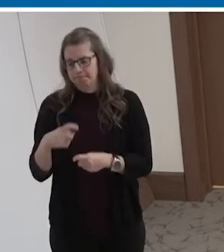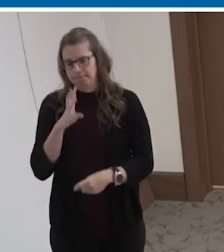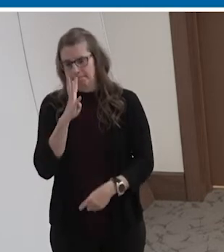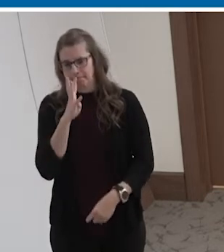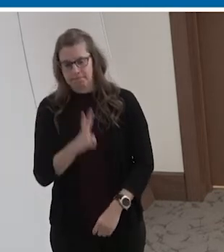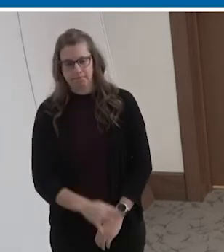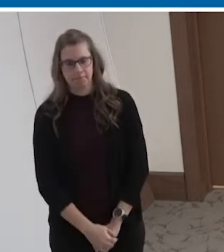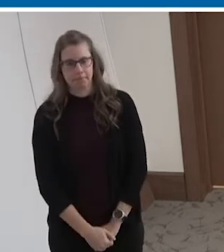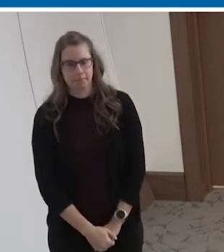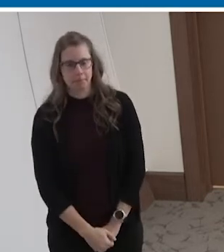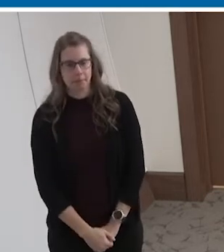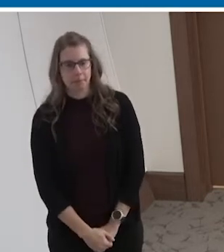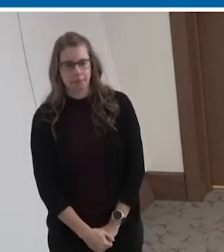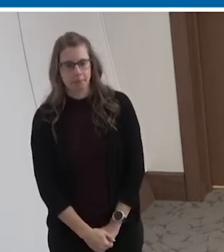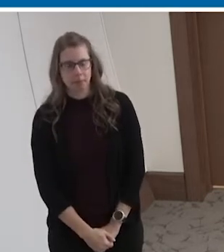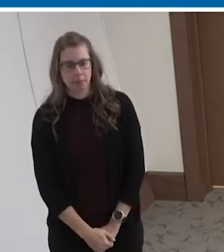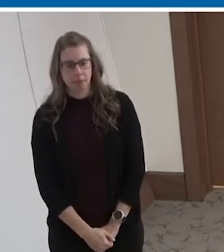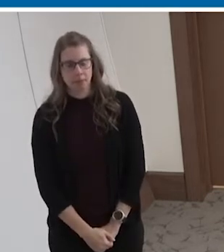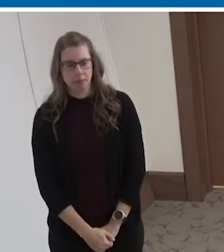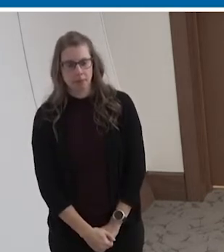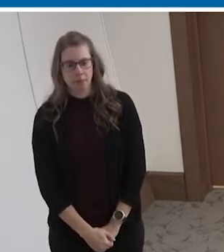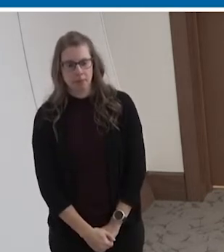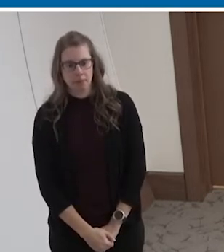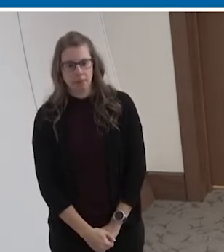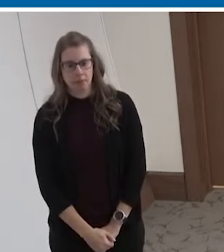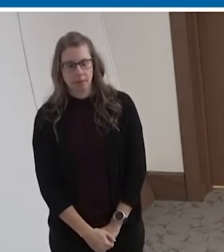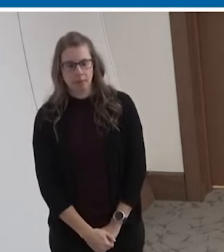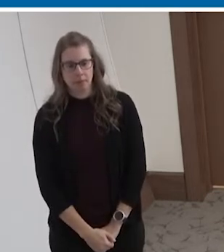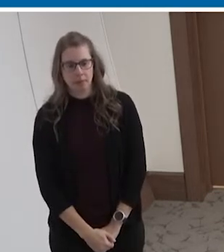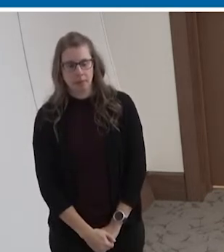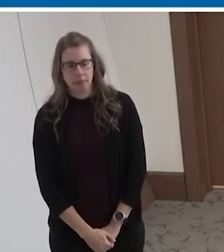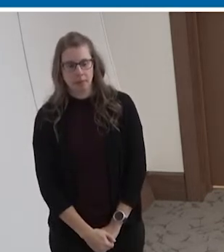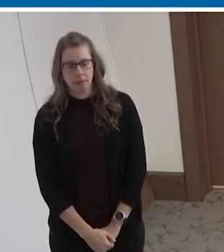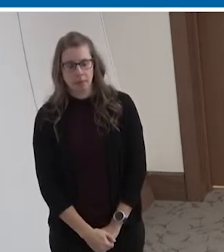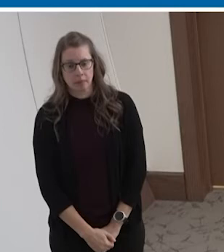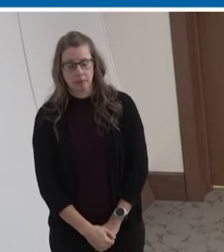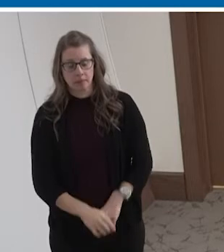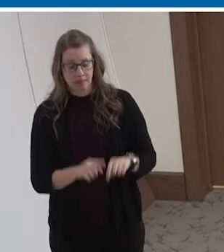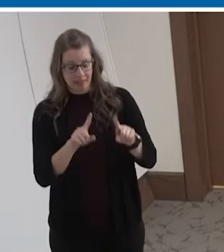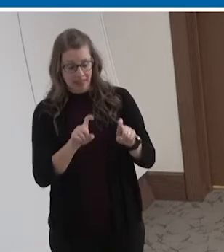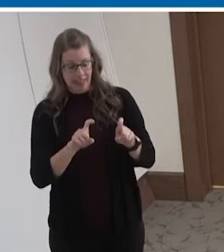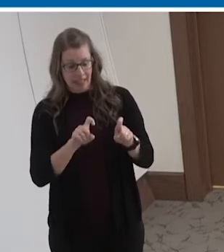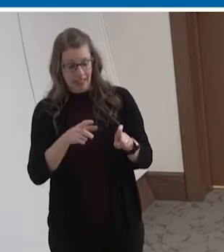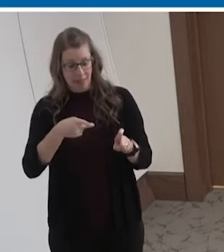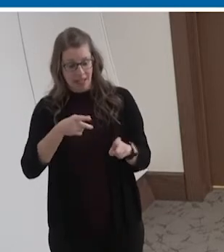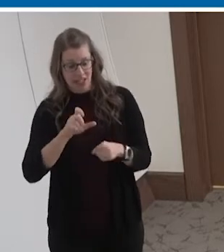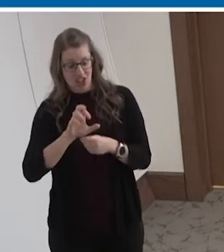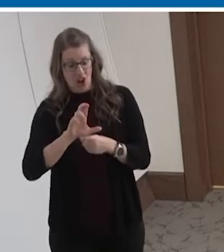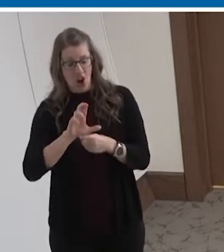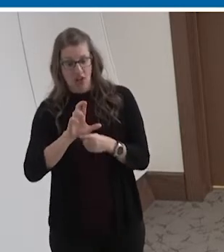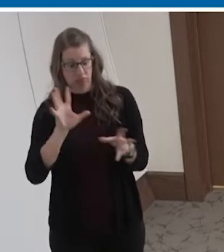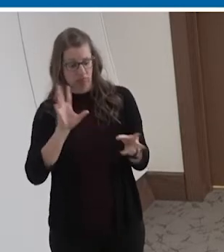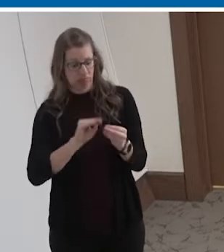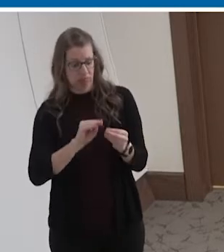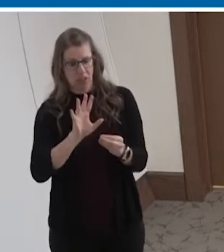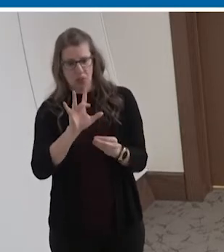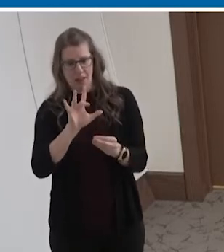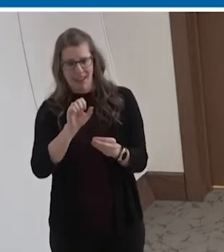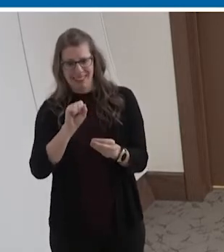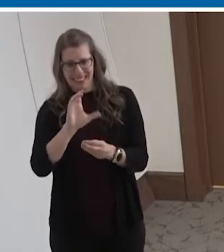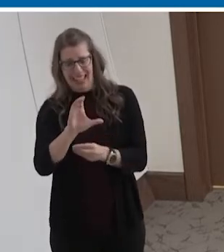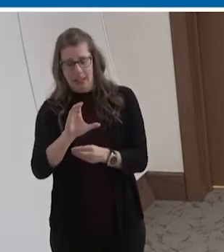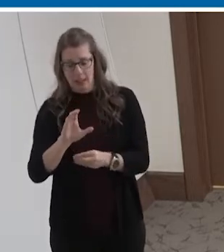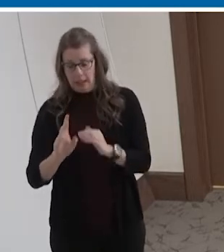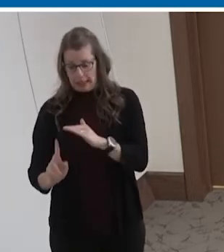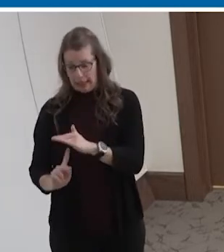la nariz y no va a causar ninguna incomodidad. The test takes about 25 seconds, and even kindergartners